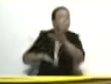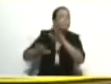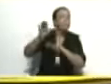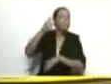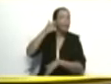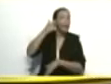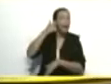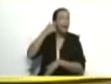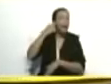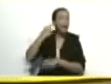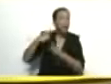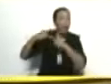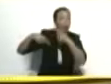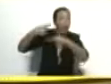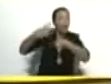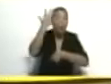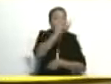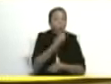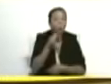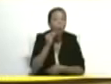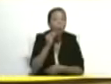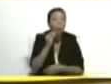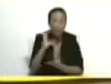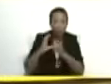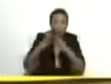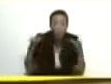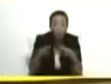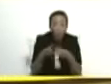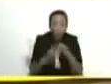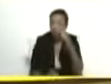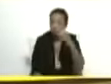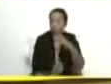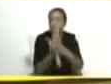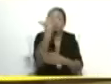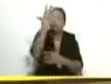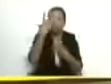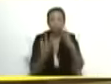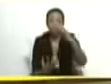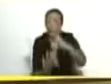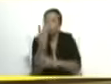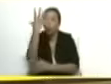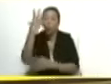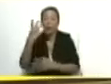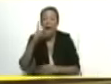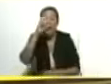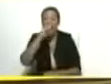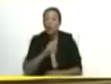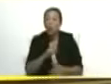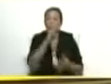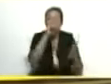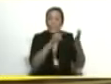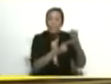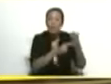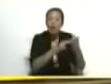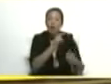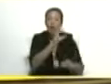Y que su generación, la generación de Robert Serra, que se levantó por allá en el año 2007,